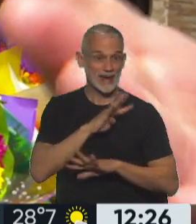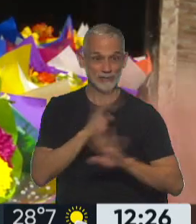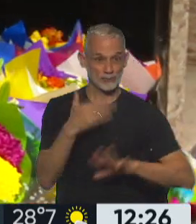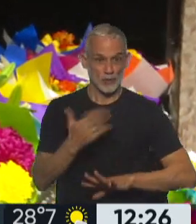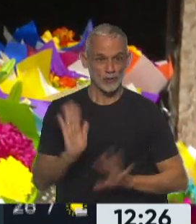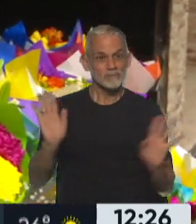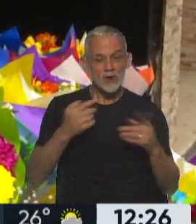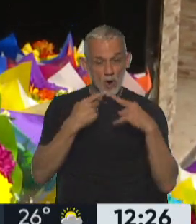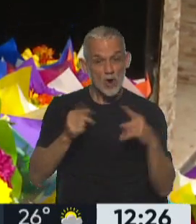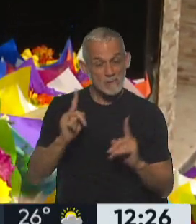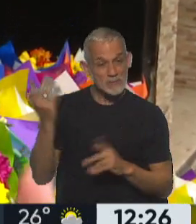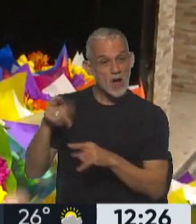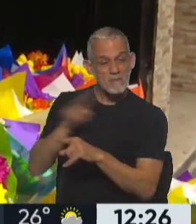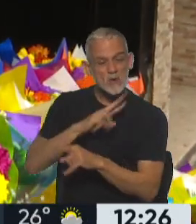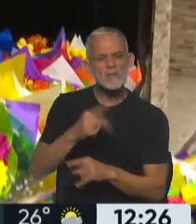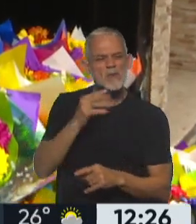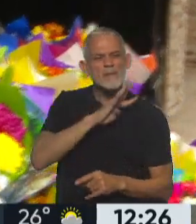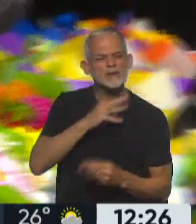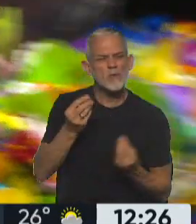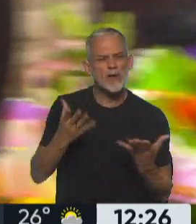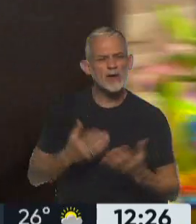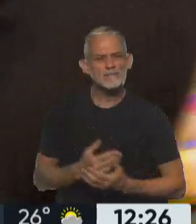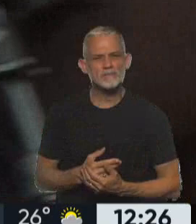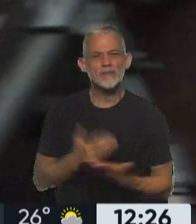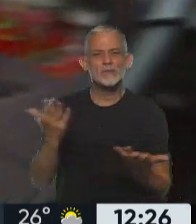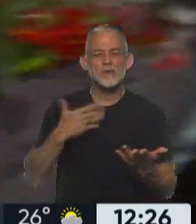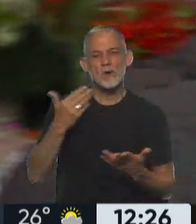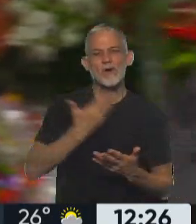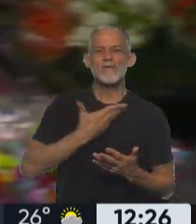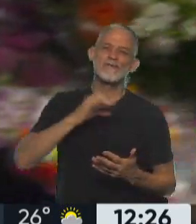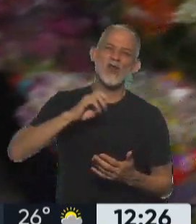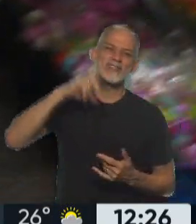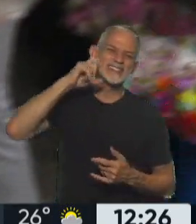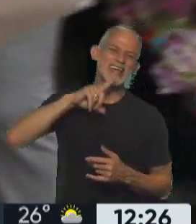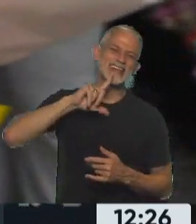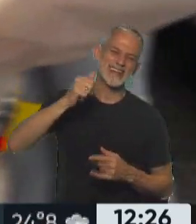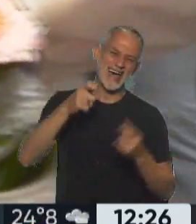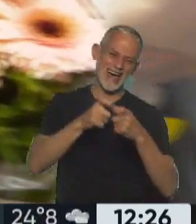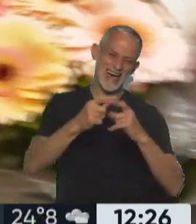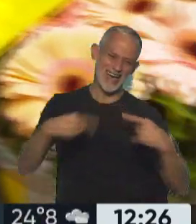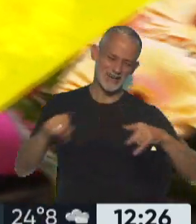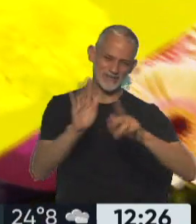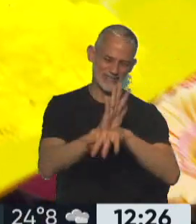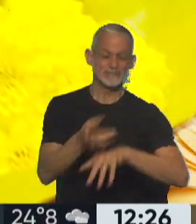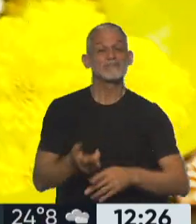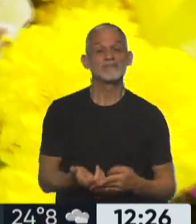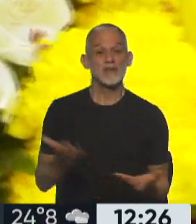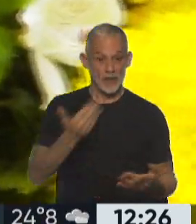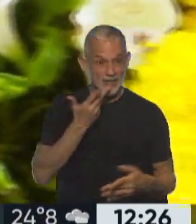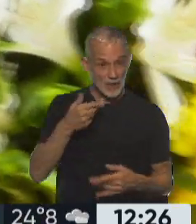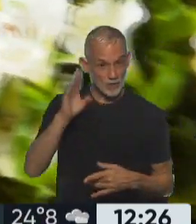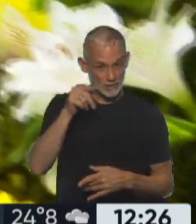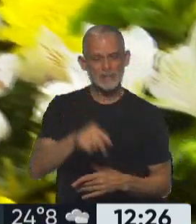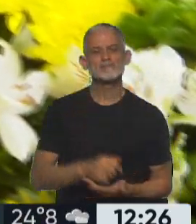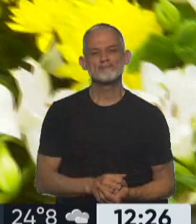lo que nos decía recién, sí. Norma, ¿por qué de color amarillo? Por floricienta. Mira, y te gustan esas particularmente.